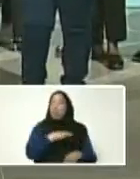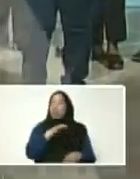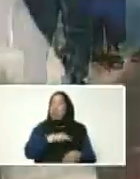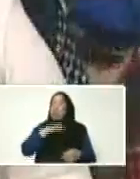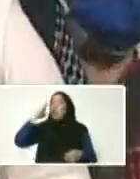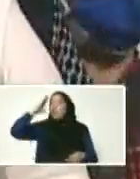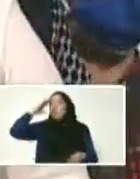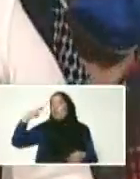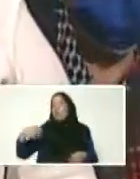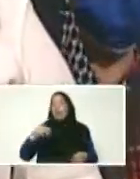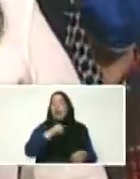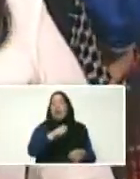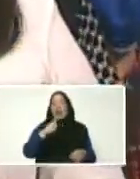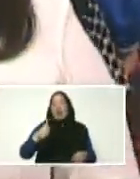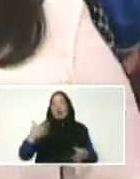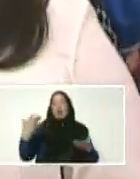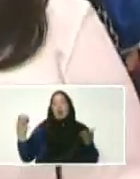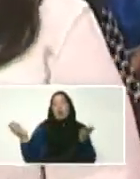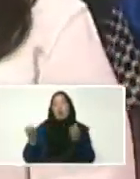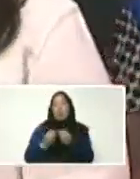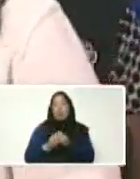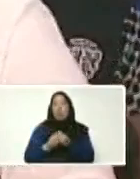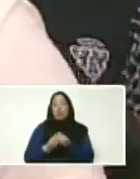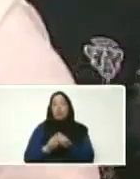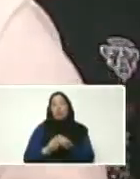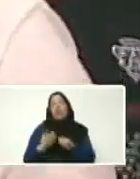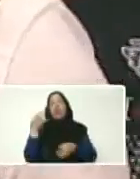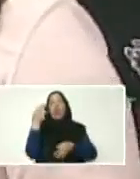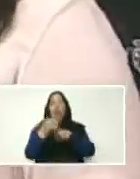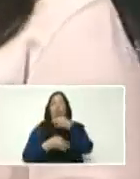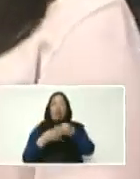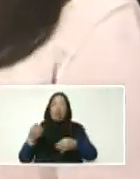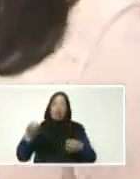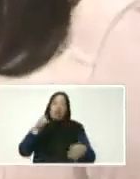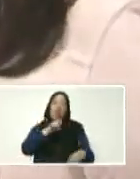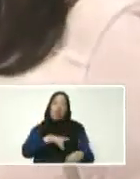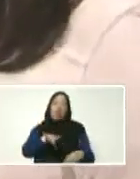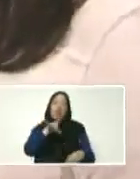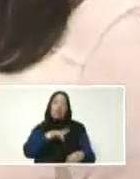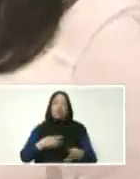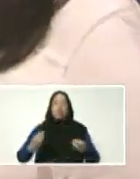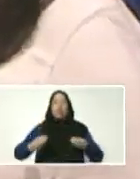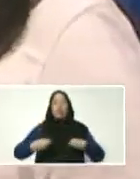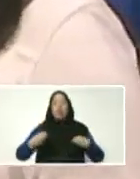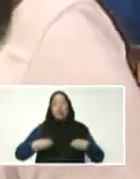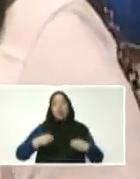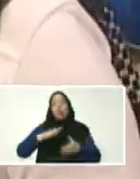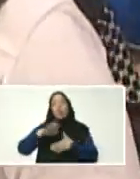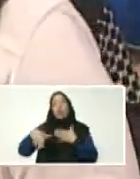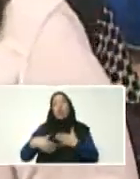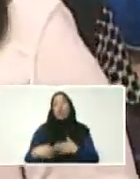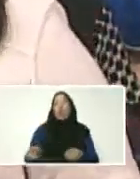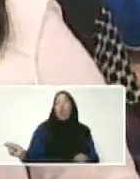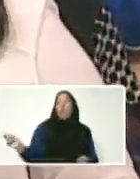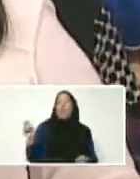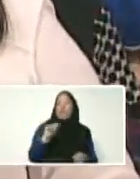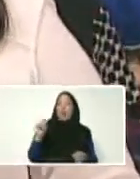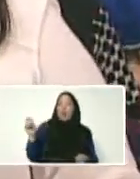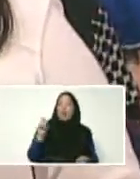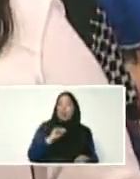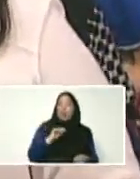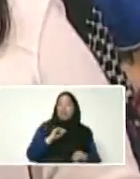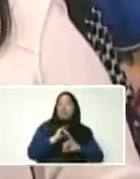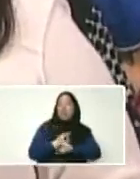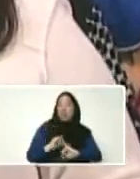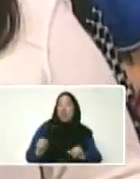representantes de cada una de las bricomiles, y que me contaba pues la emoción que vivió en todos estos meses donde ya